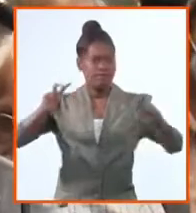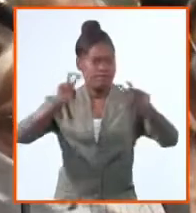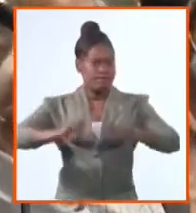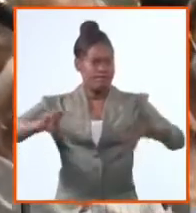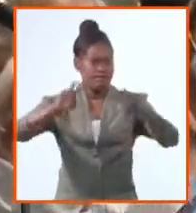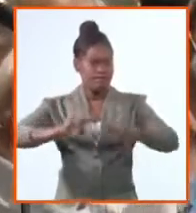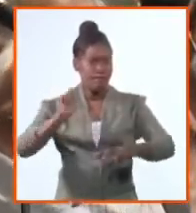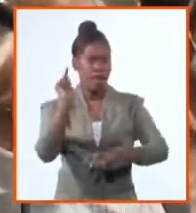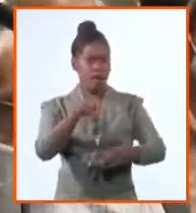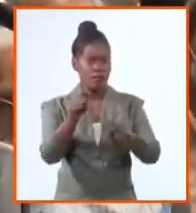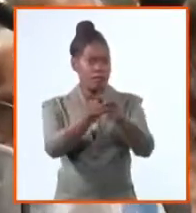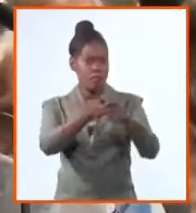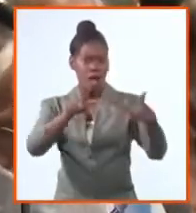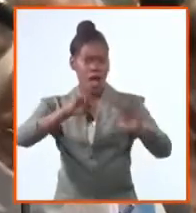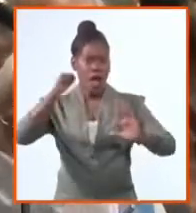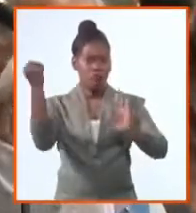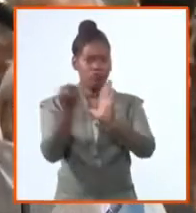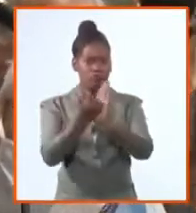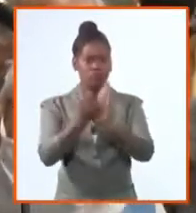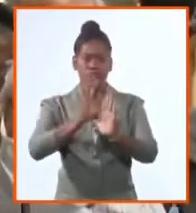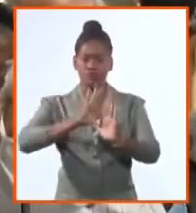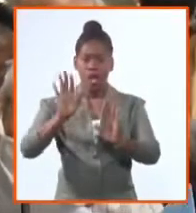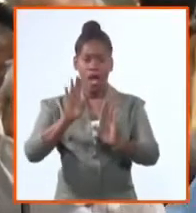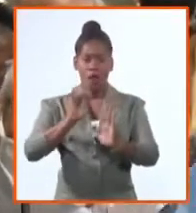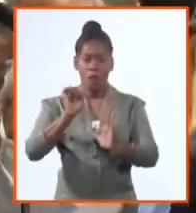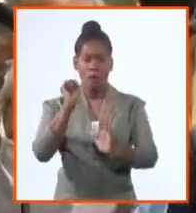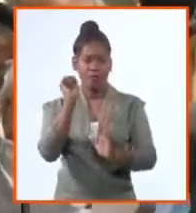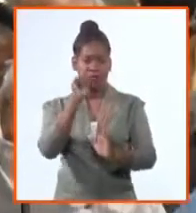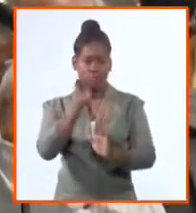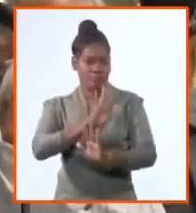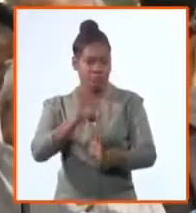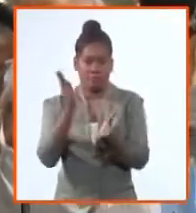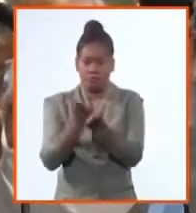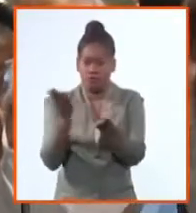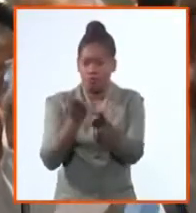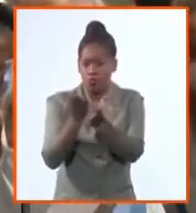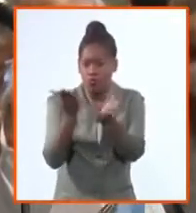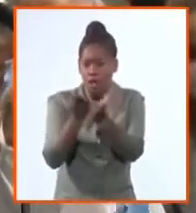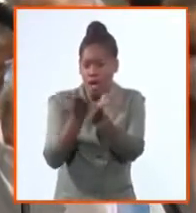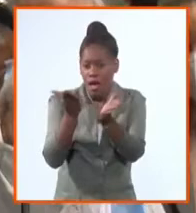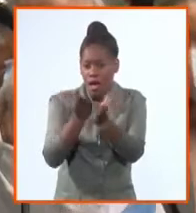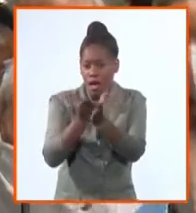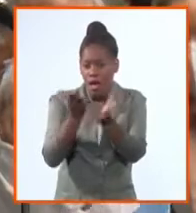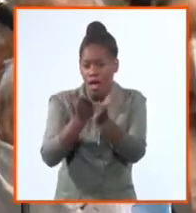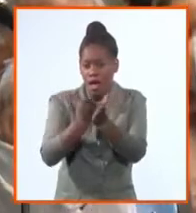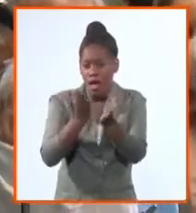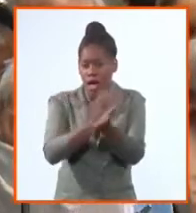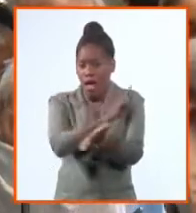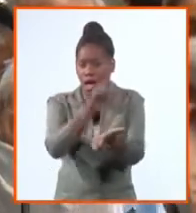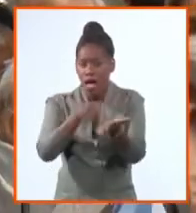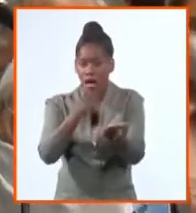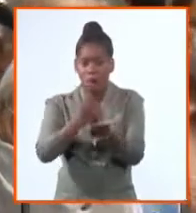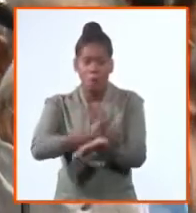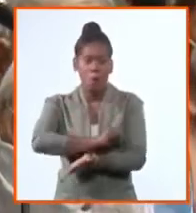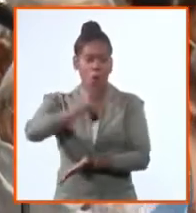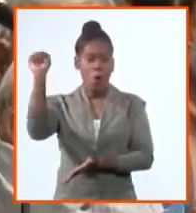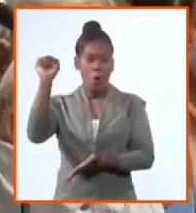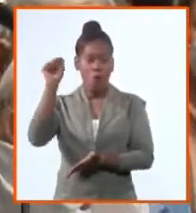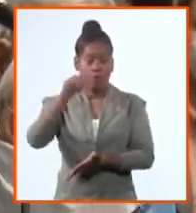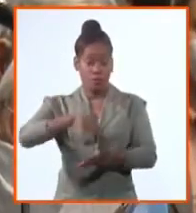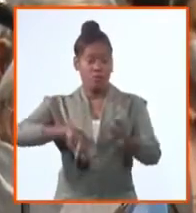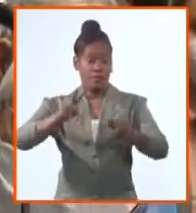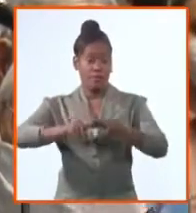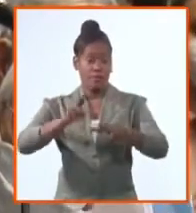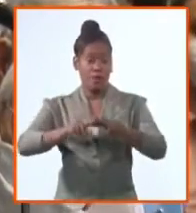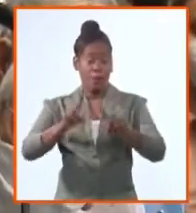año 59. Hay un estudio, presidente, terminado con el Ministerio de Trabajo, también bajo la dirección del vicepresidente de la República, sobre